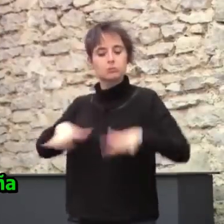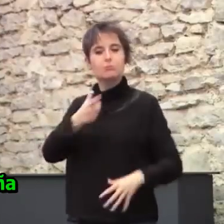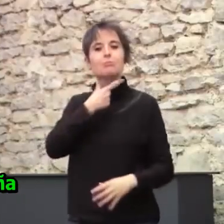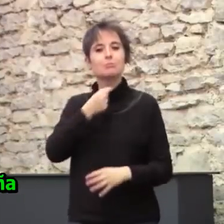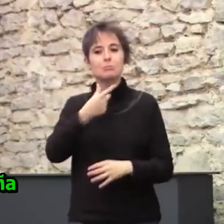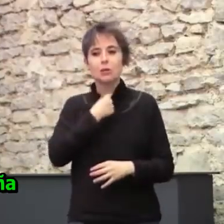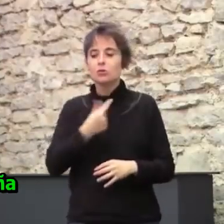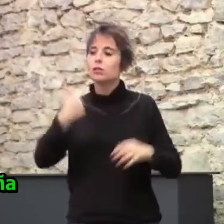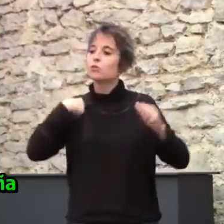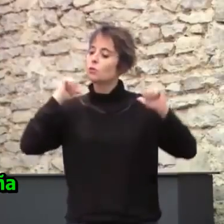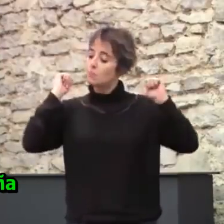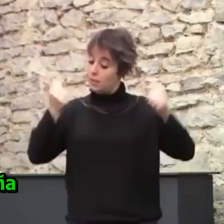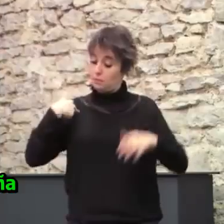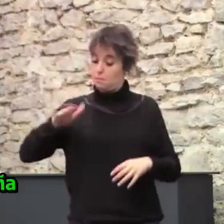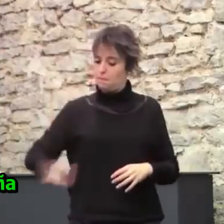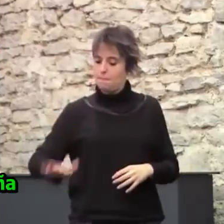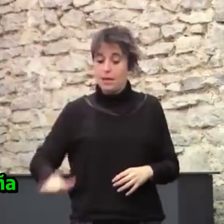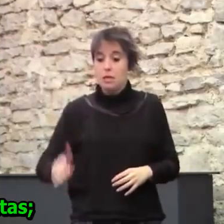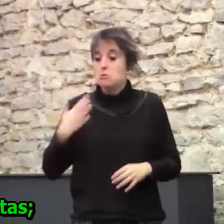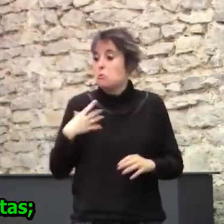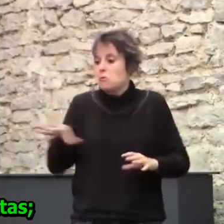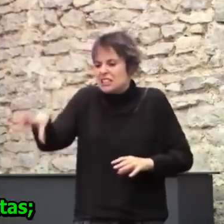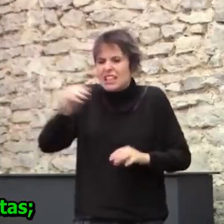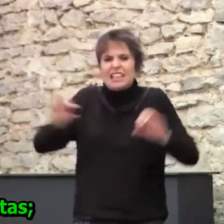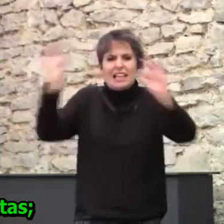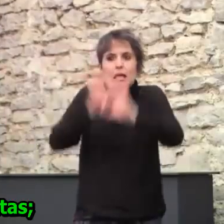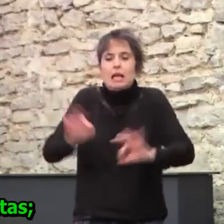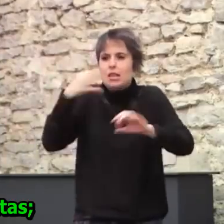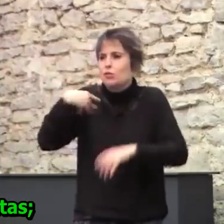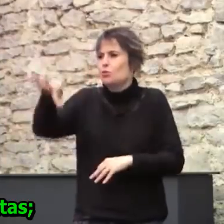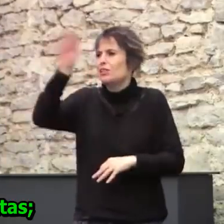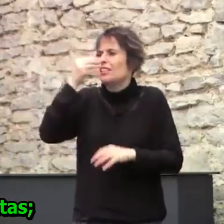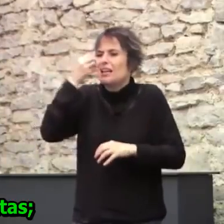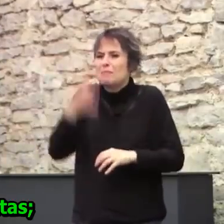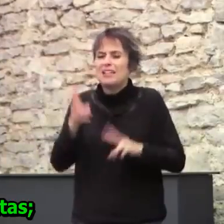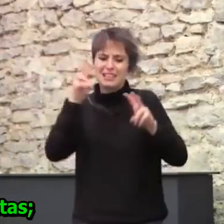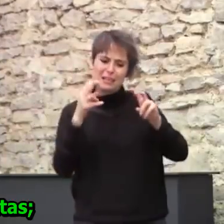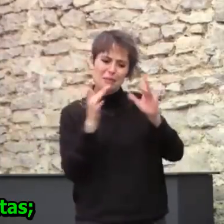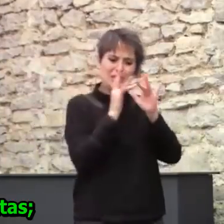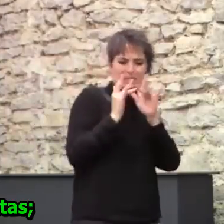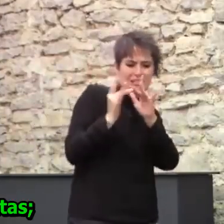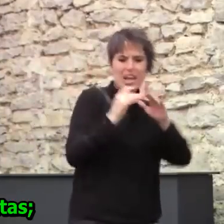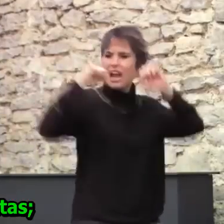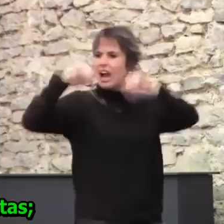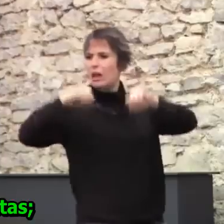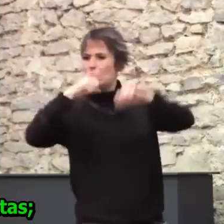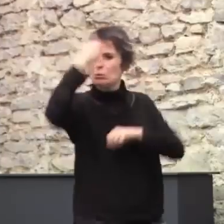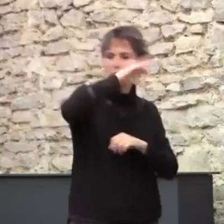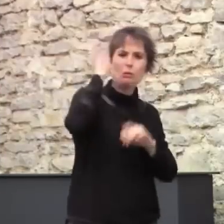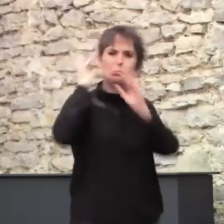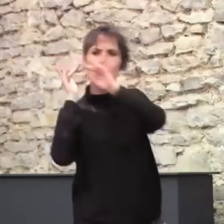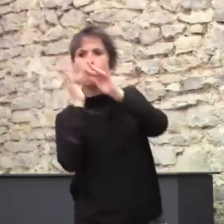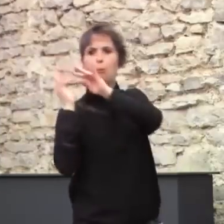¿no? Primero porque cuando era pequeña no entendía nada, no comprendía muy bien cómo se relacionaban los adultos y las